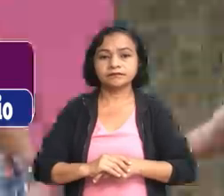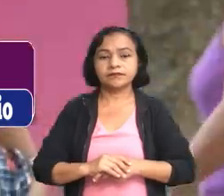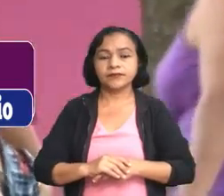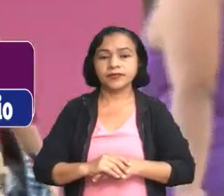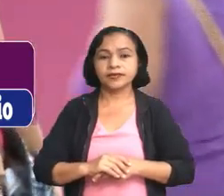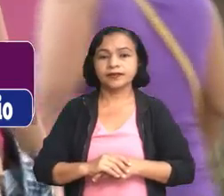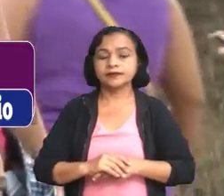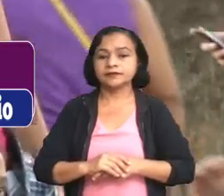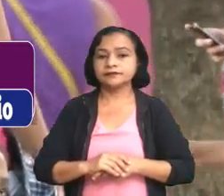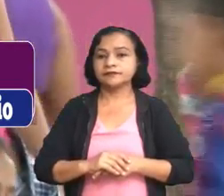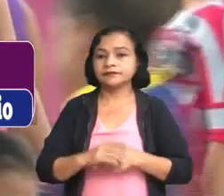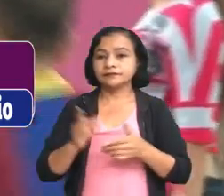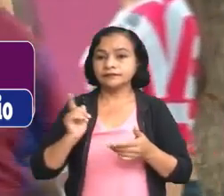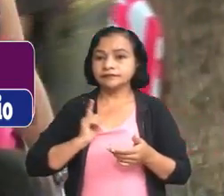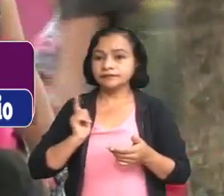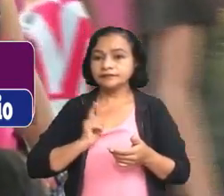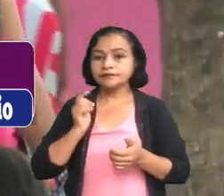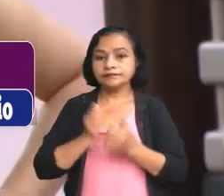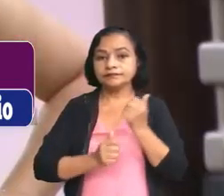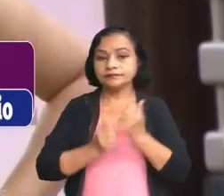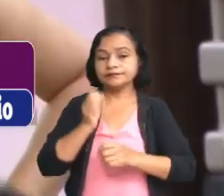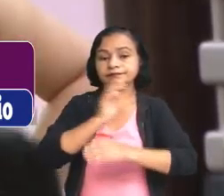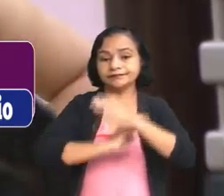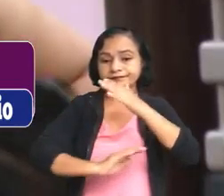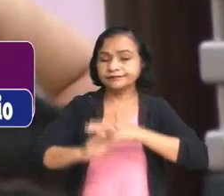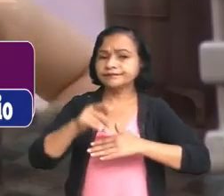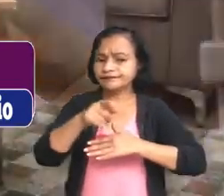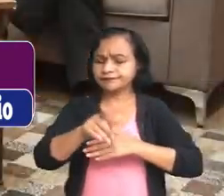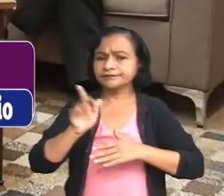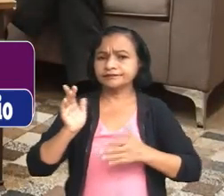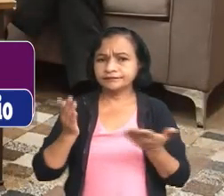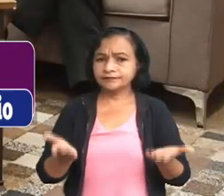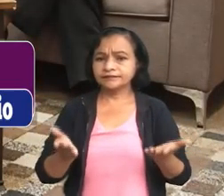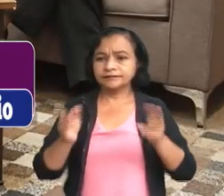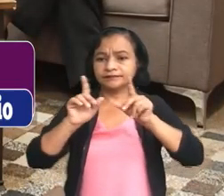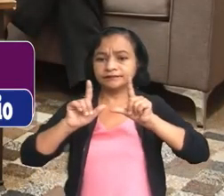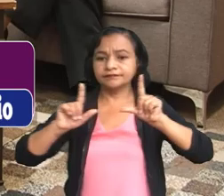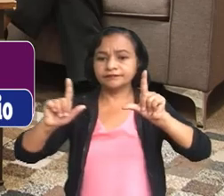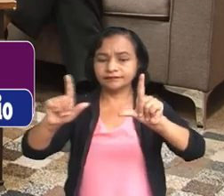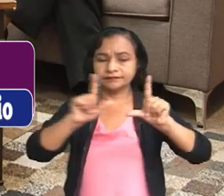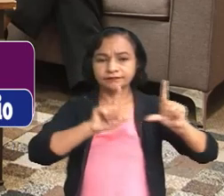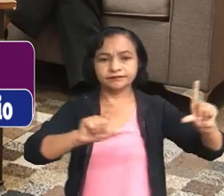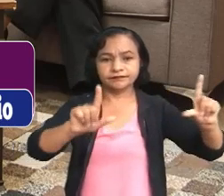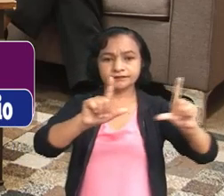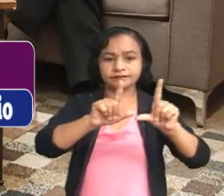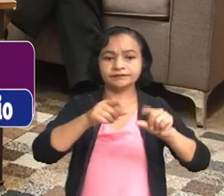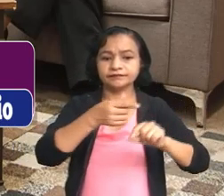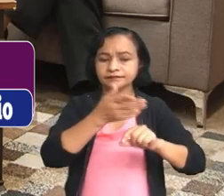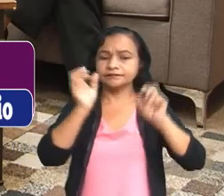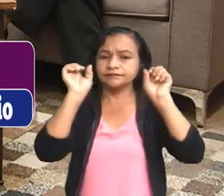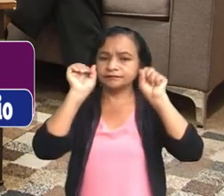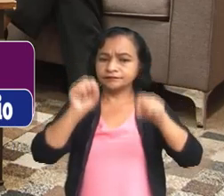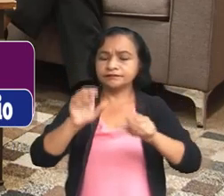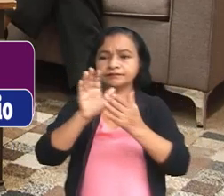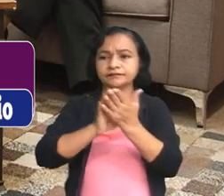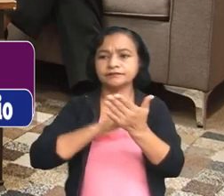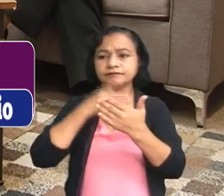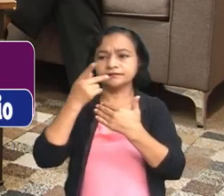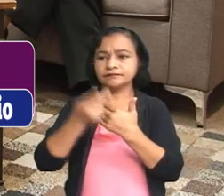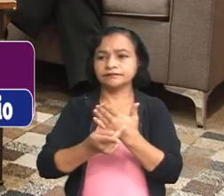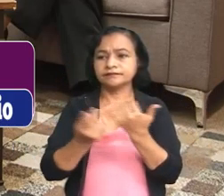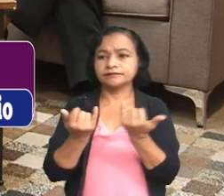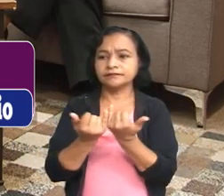también que tienen problemas de discapacidad. O sea, hay espacios donde ellos caben en este programa. O sea, no